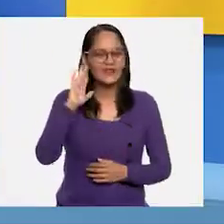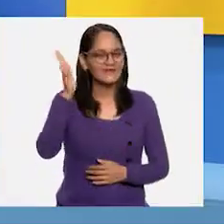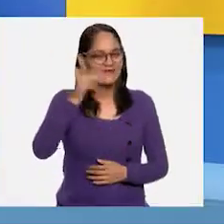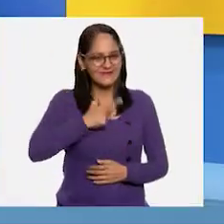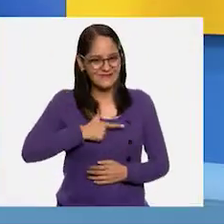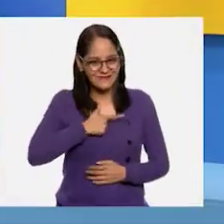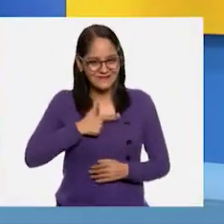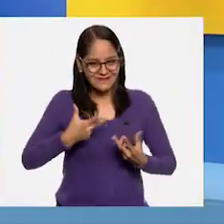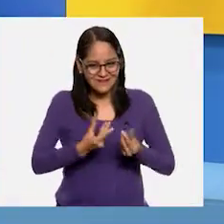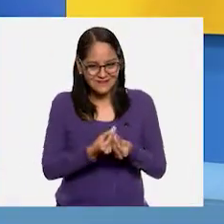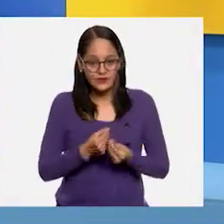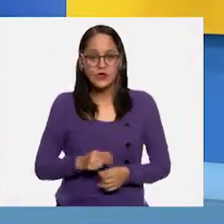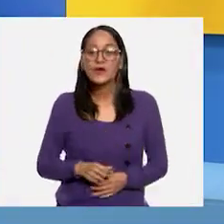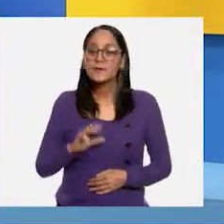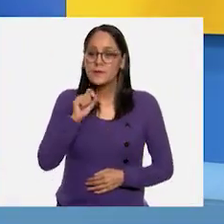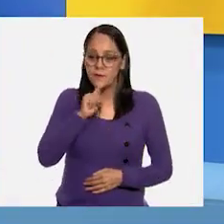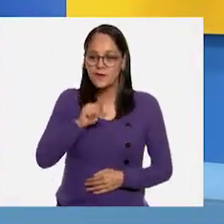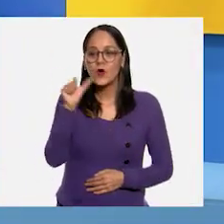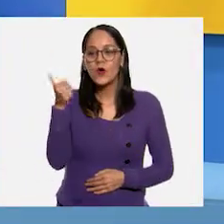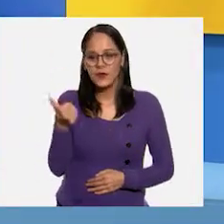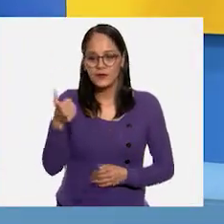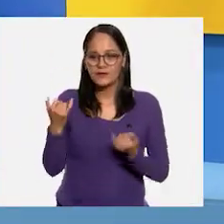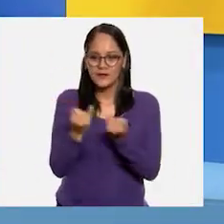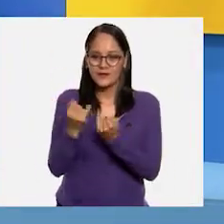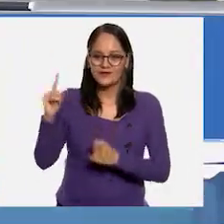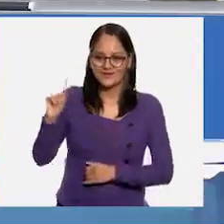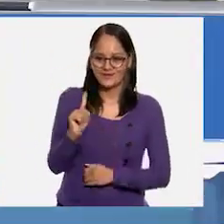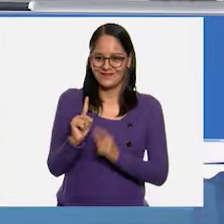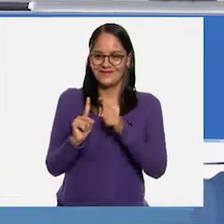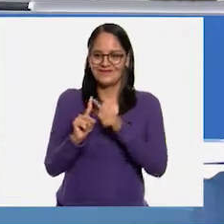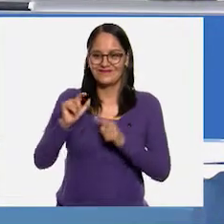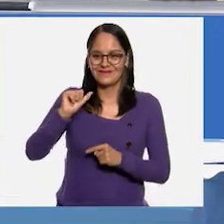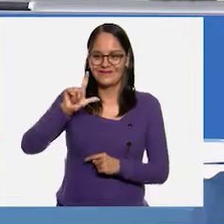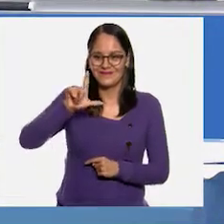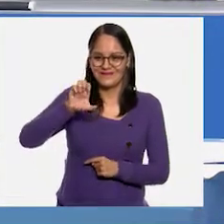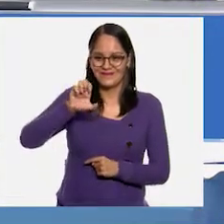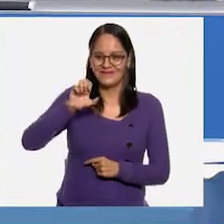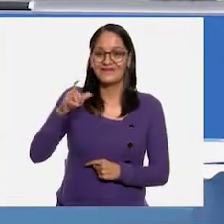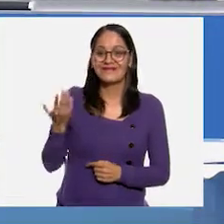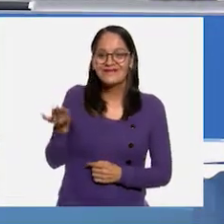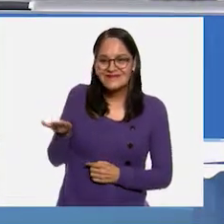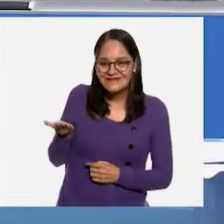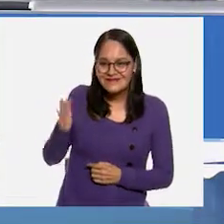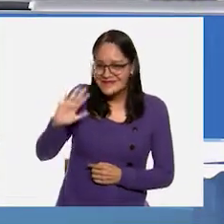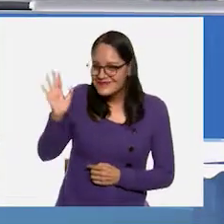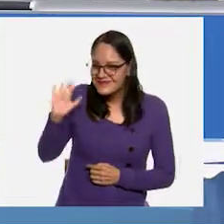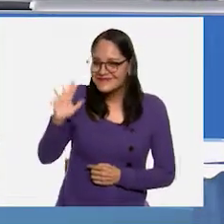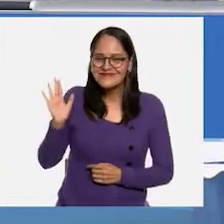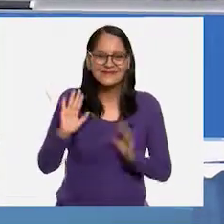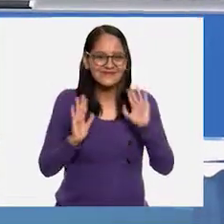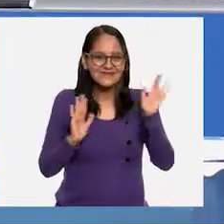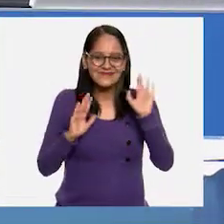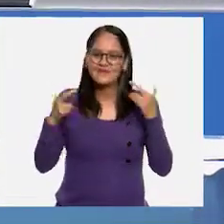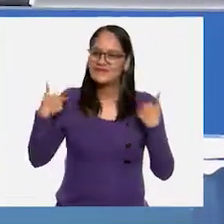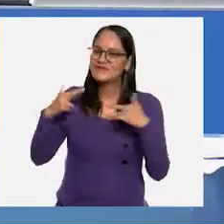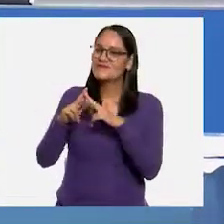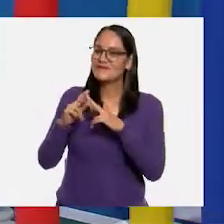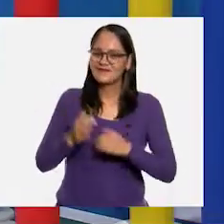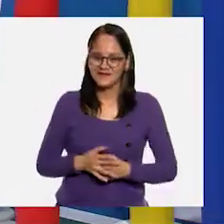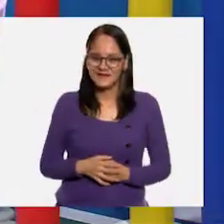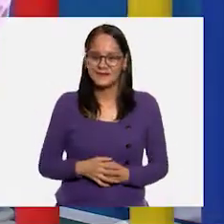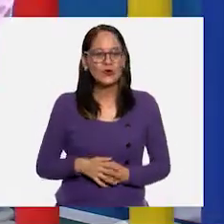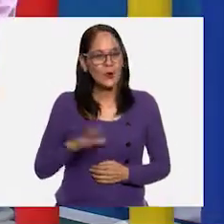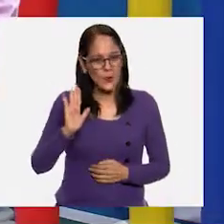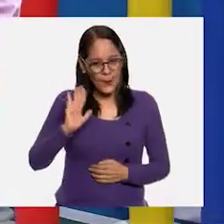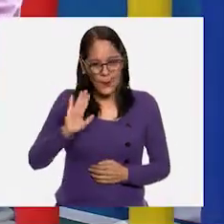Y también nos va a acompañar nuestra querida Alejandra. ¡Y aquí estoy! Hola maestra. Hola